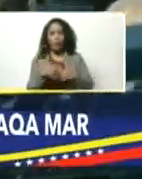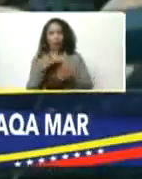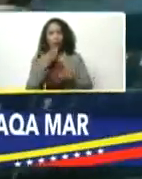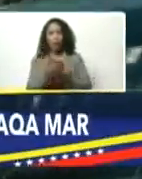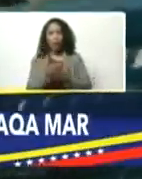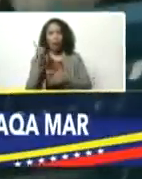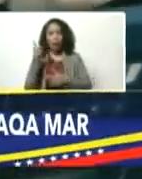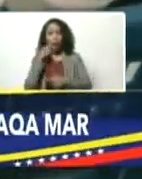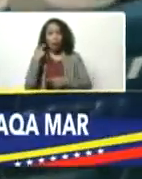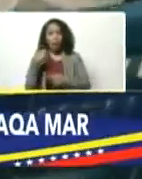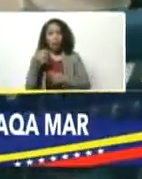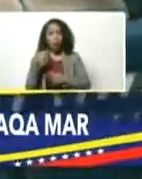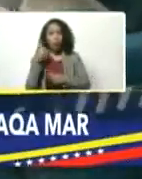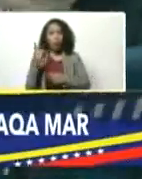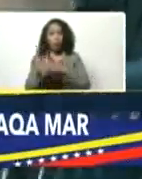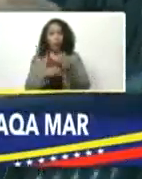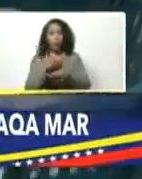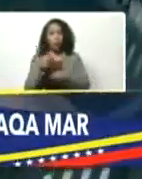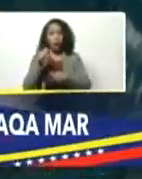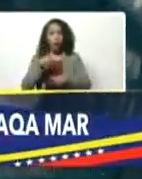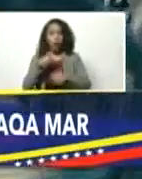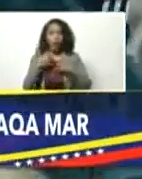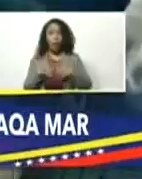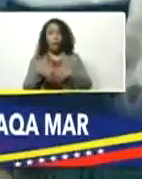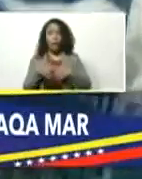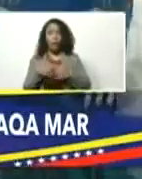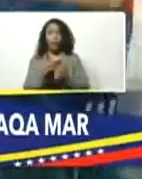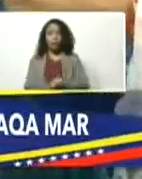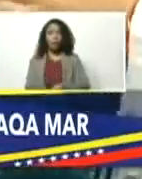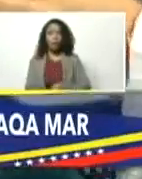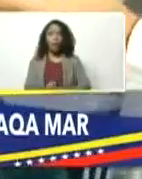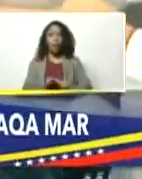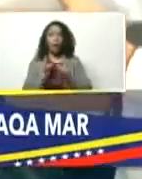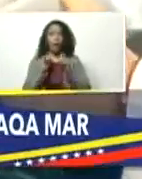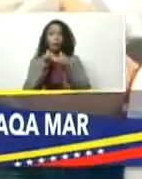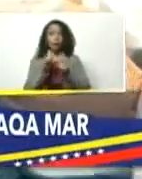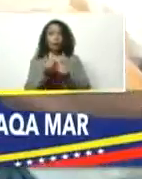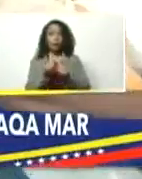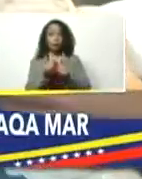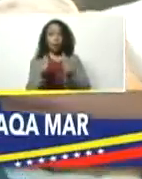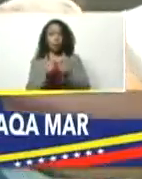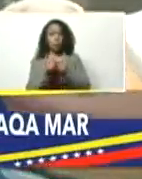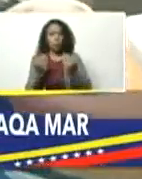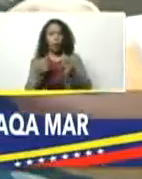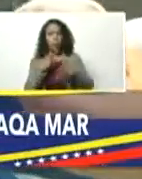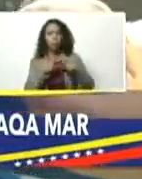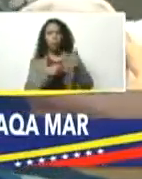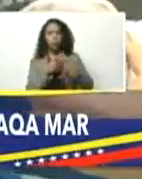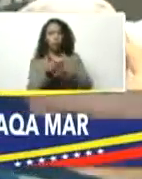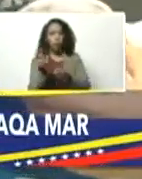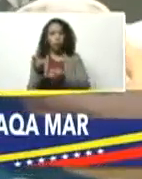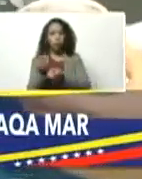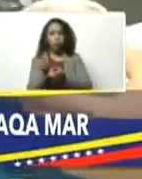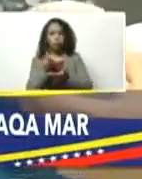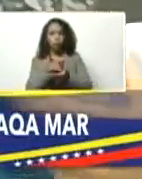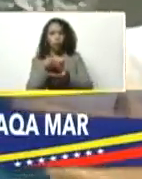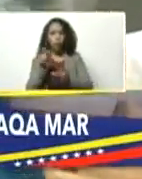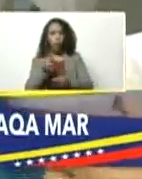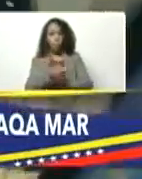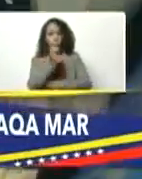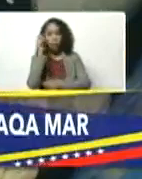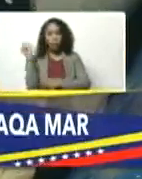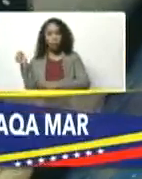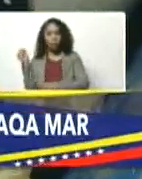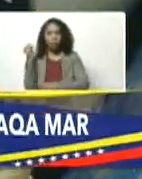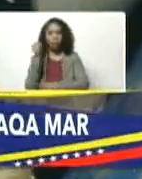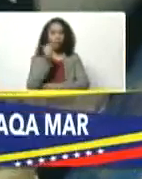esta inversión que se está haciendo en nuestra empresa. Iniciamos con lo que es el proceso de la recepción, en donde los pescadores traen la materia prima